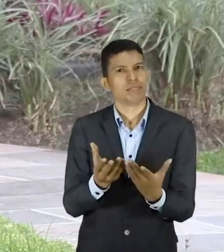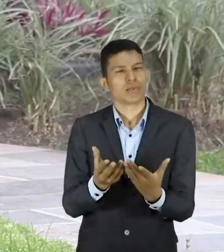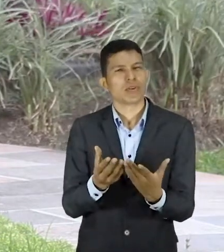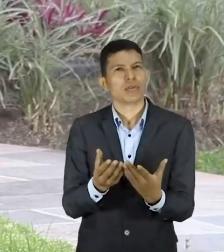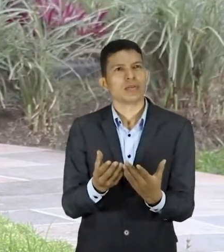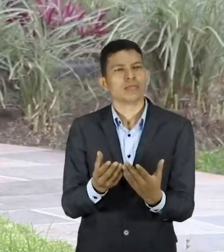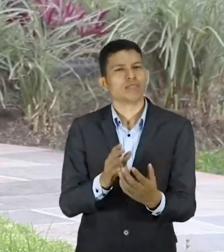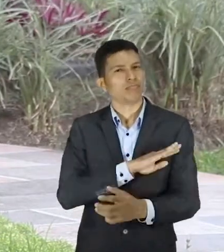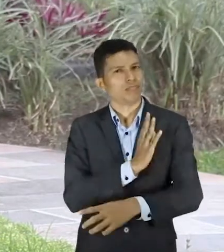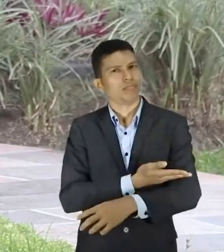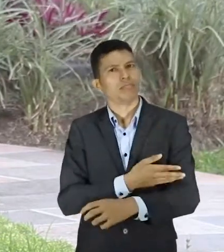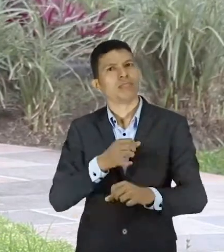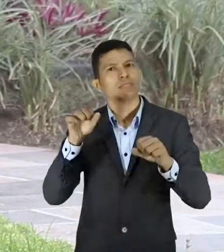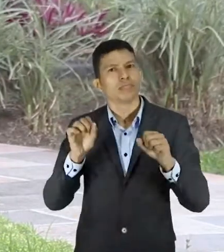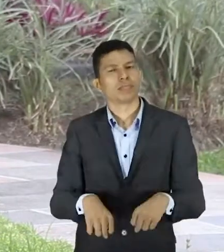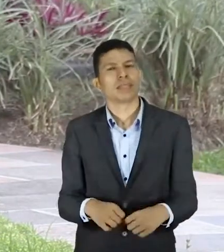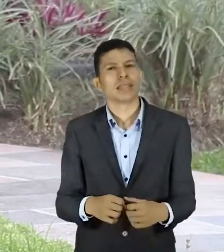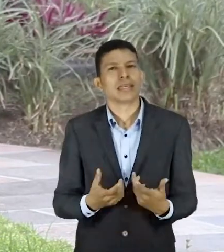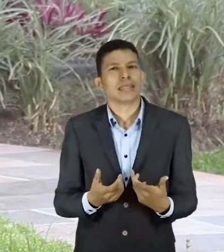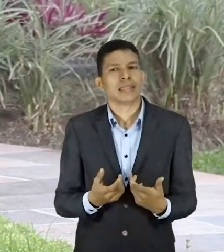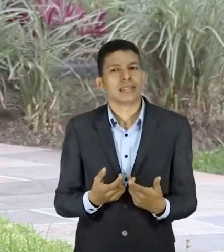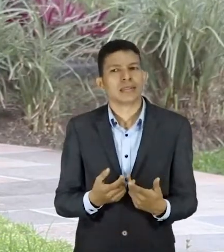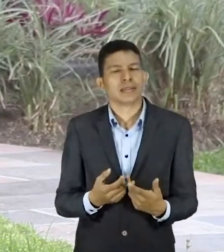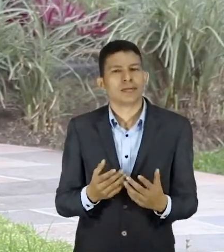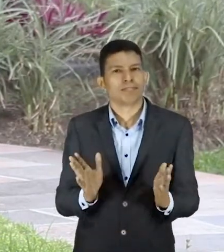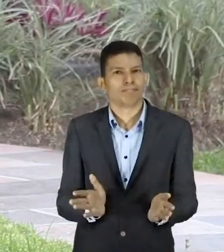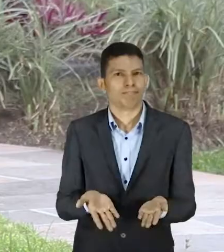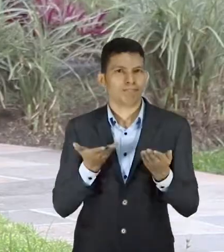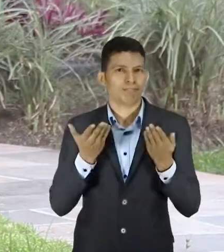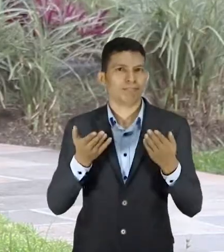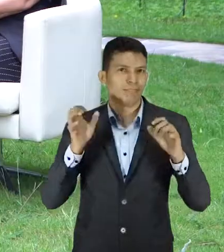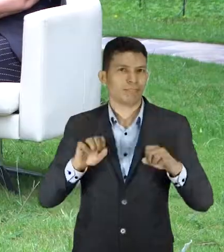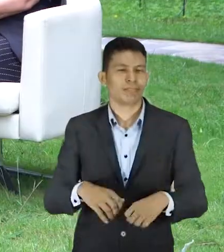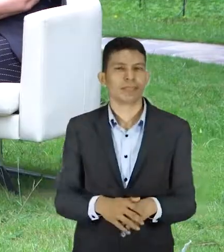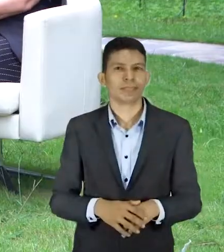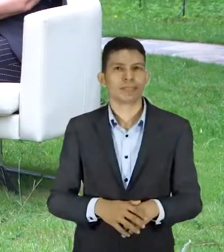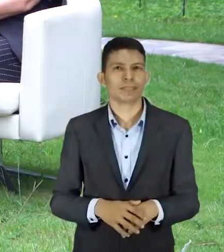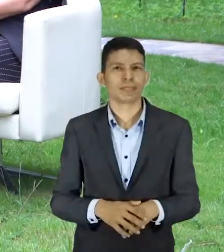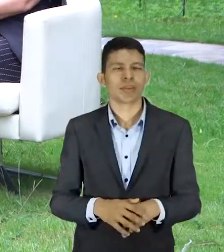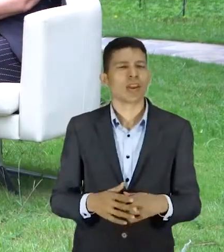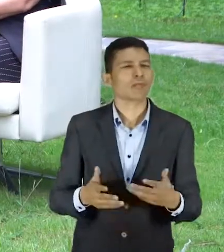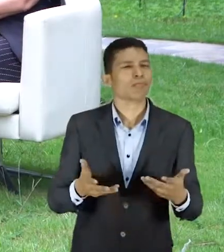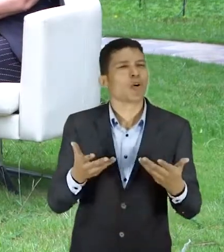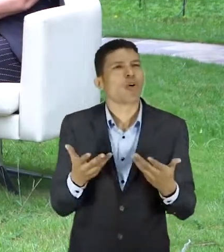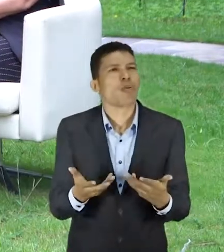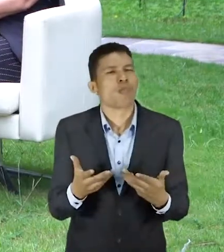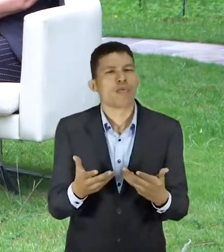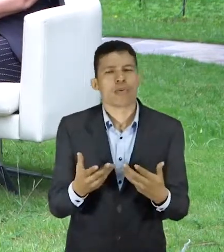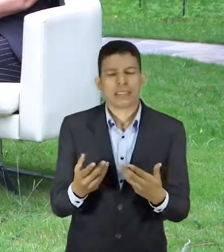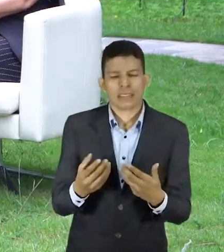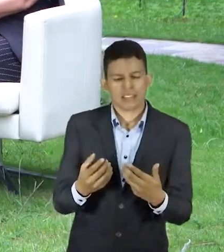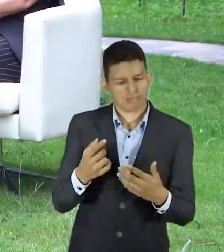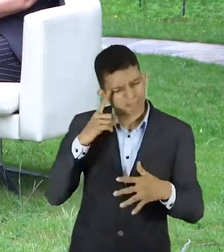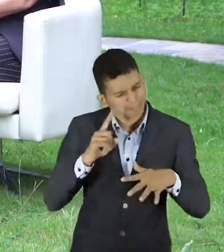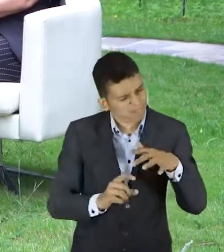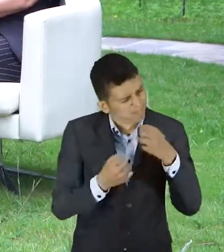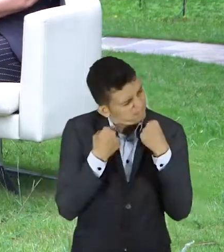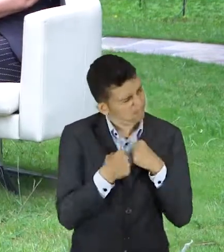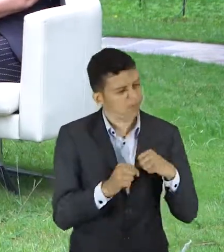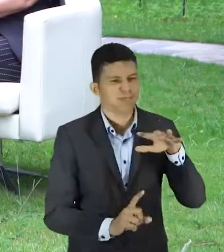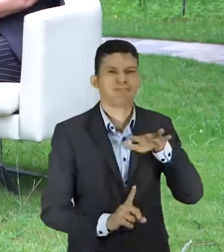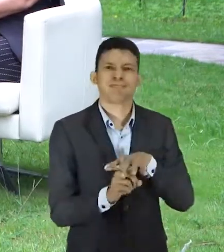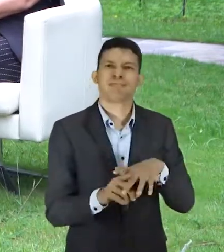dar mucho poder para poder sobrellevar la situación. ¿De dónde sale la fuerza, María Clara? ¿De dónde salió tu